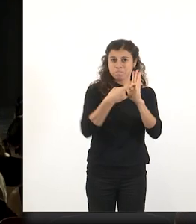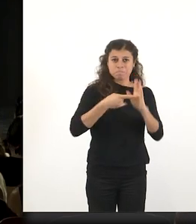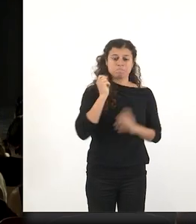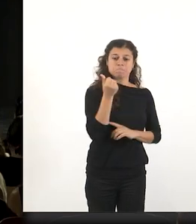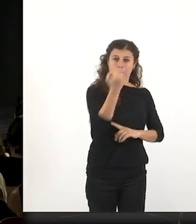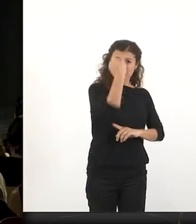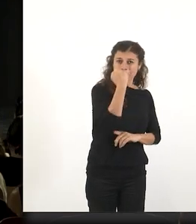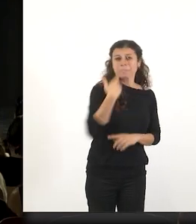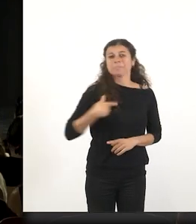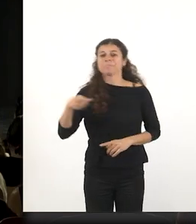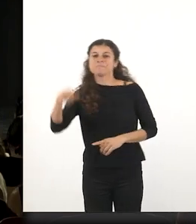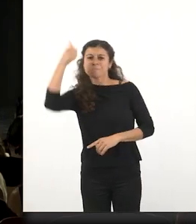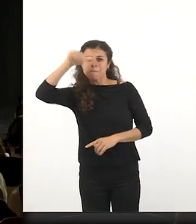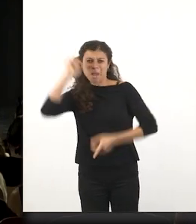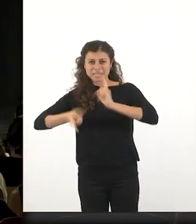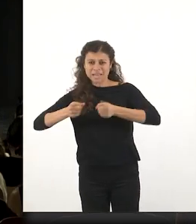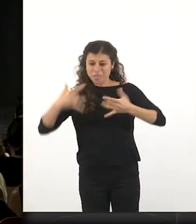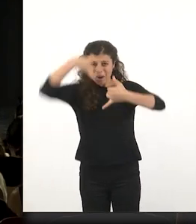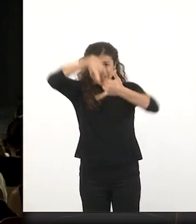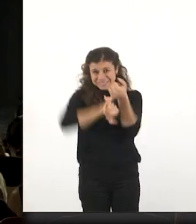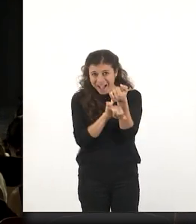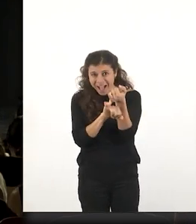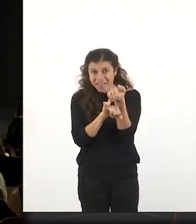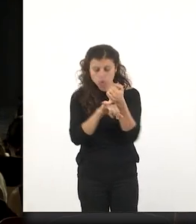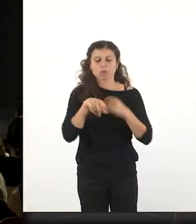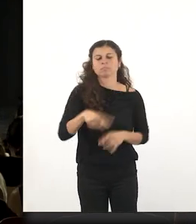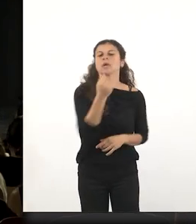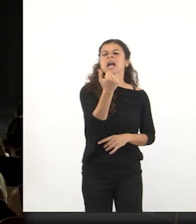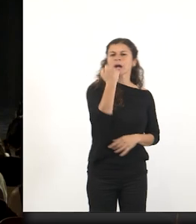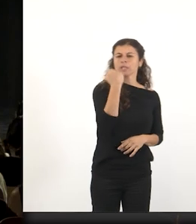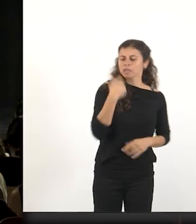capitalismo están casados! Y le dijo el capitalismo al patriarcado, Patri,